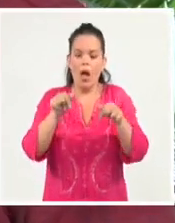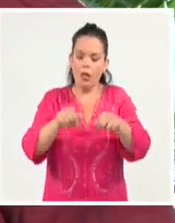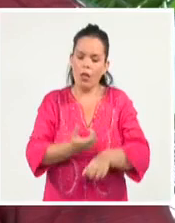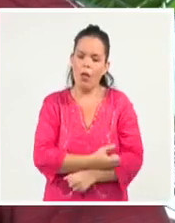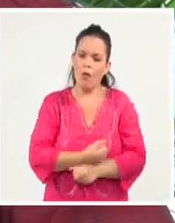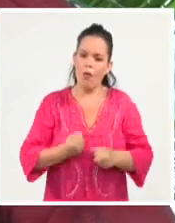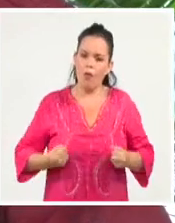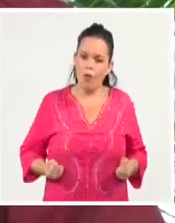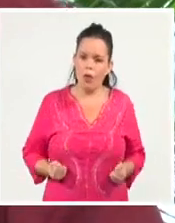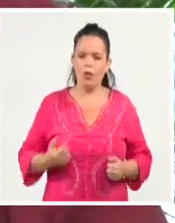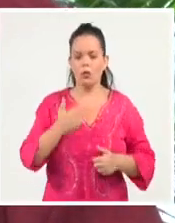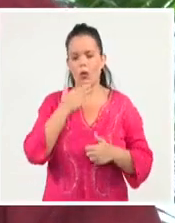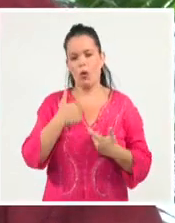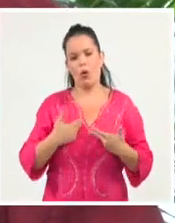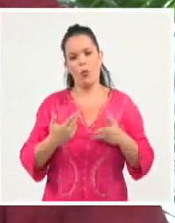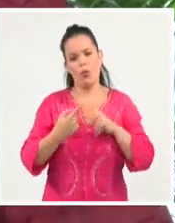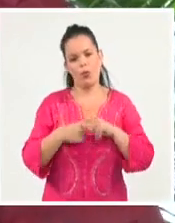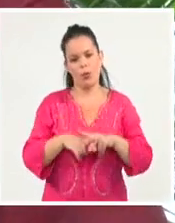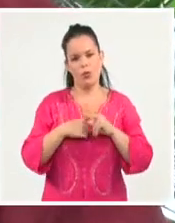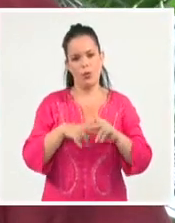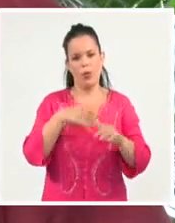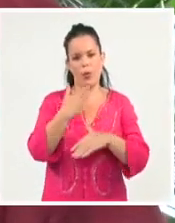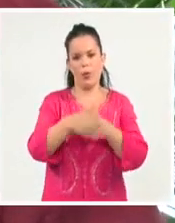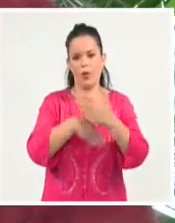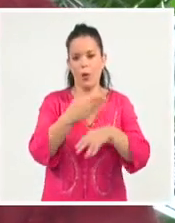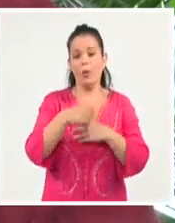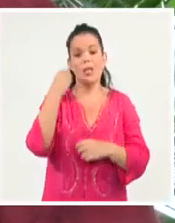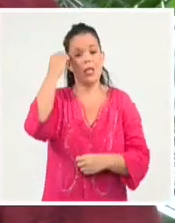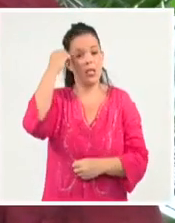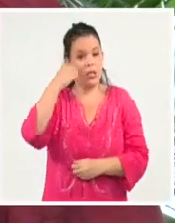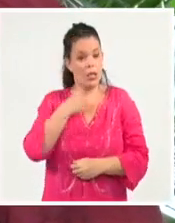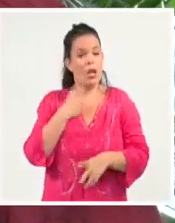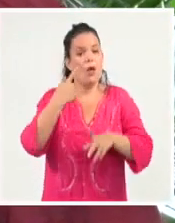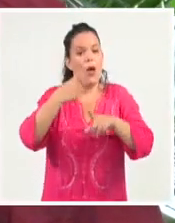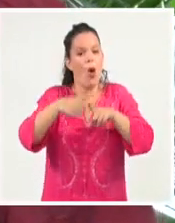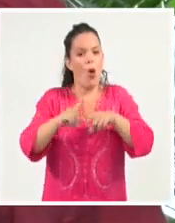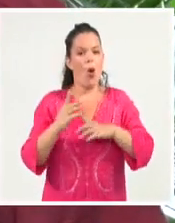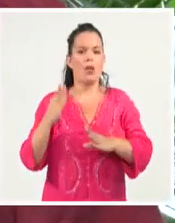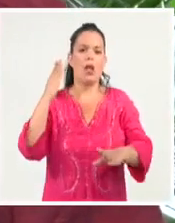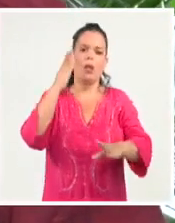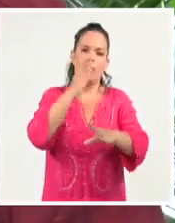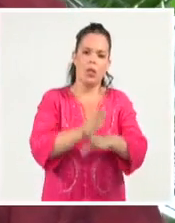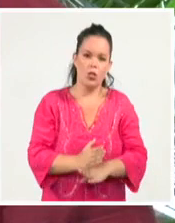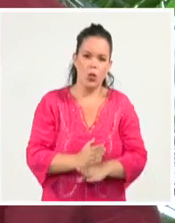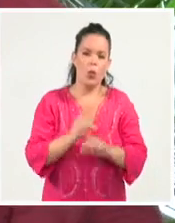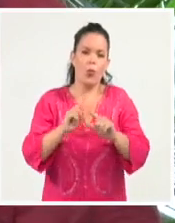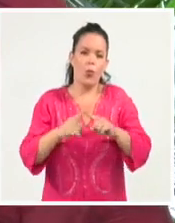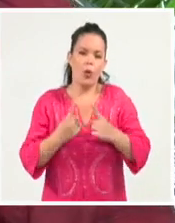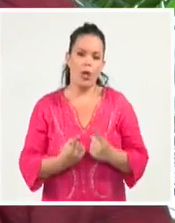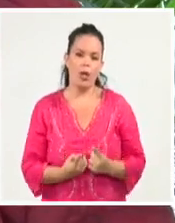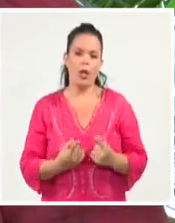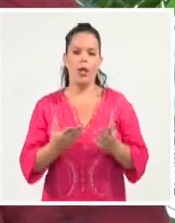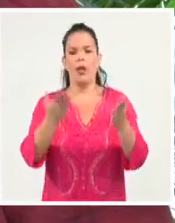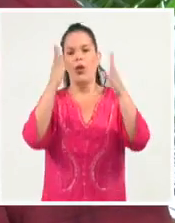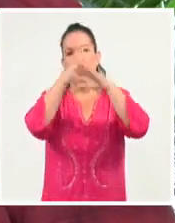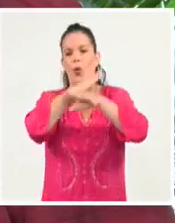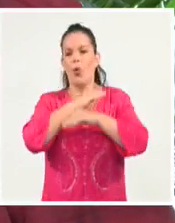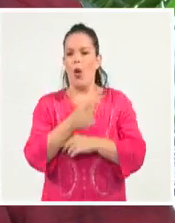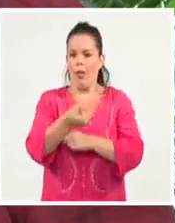enfrentar esta situación con otras limitaciones que también están presentes. Tenemos déficit de algunos medicamentos que se están